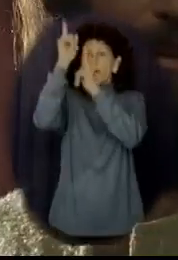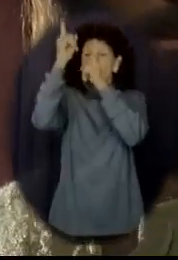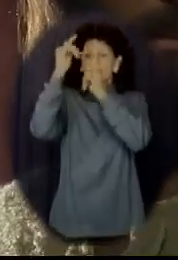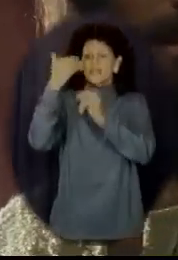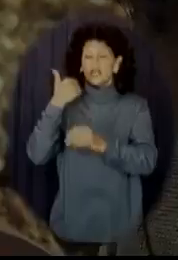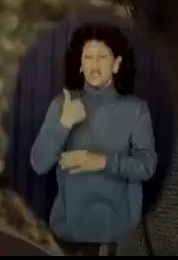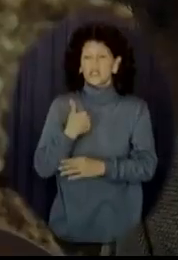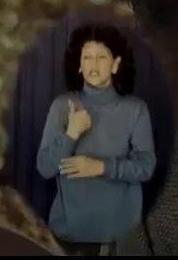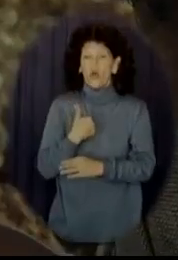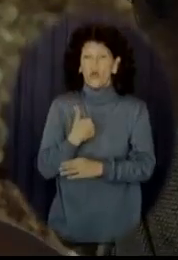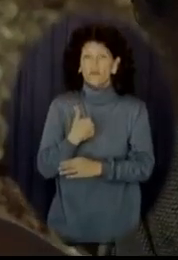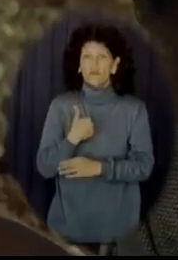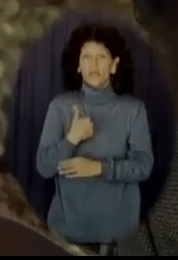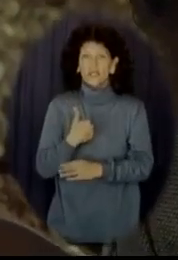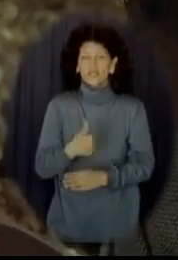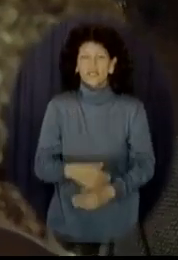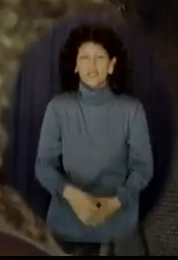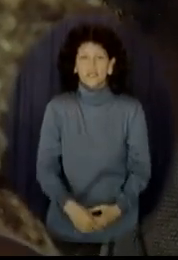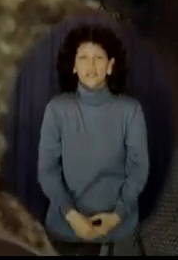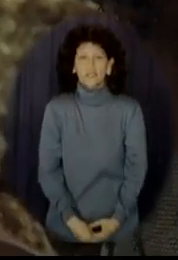pescarás hombres.